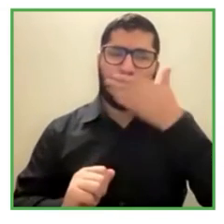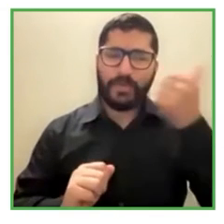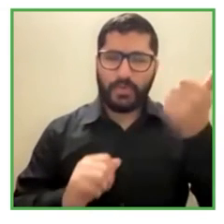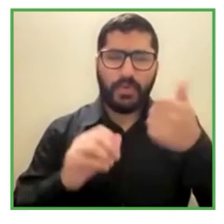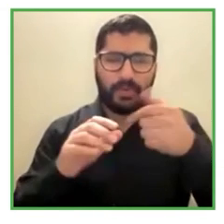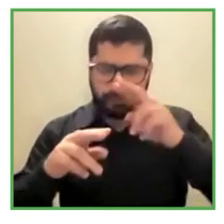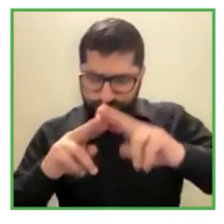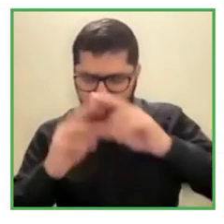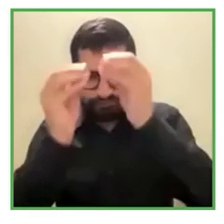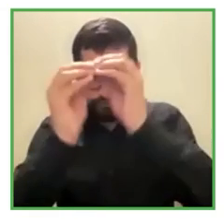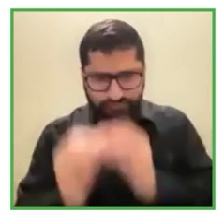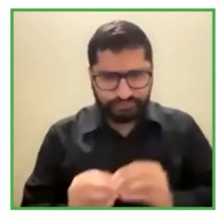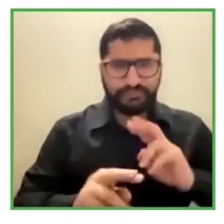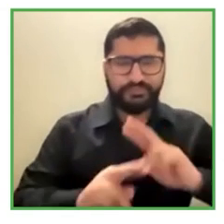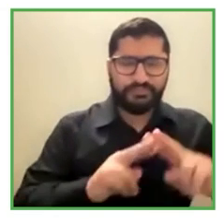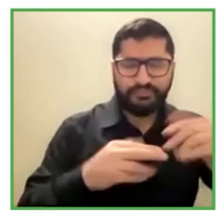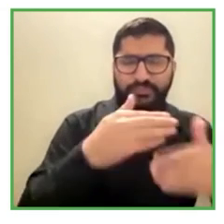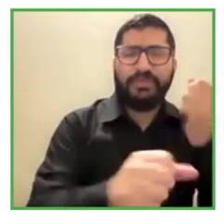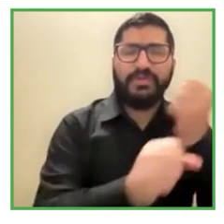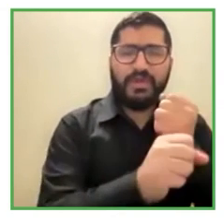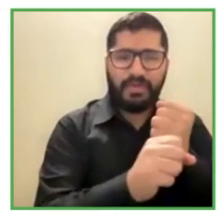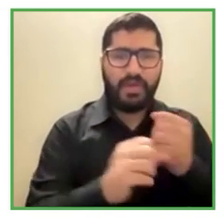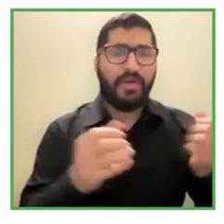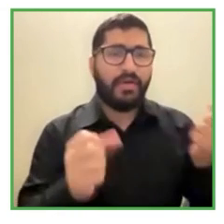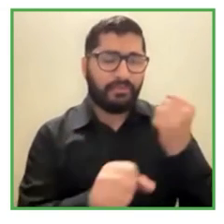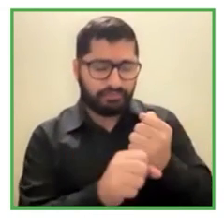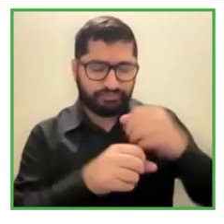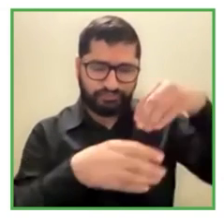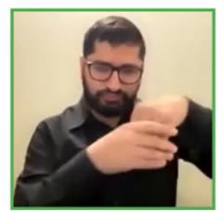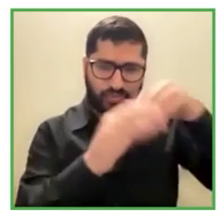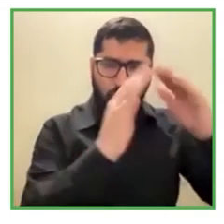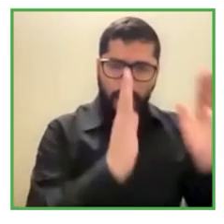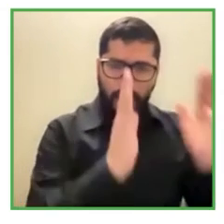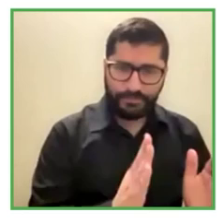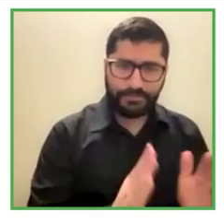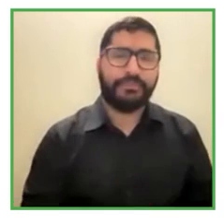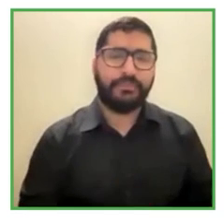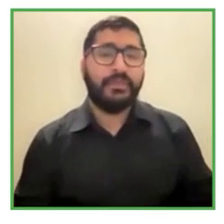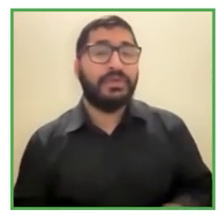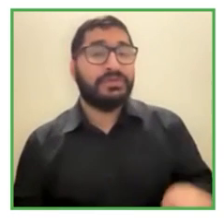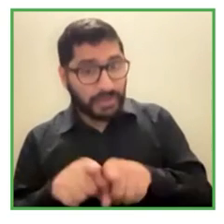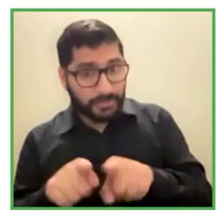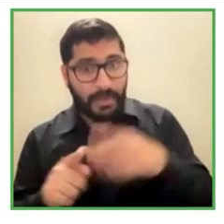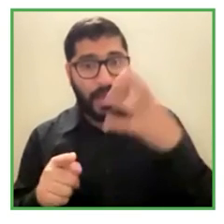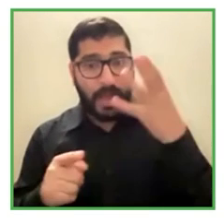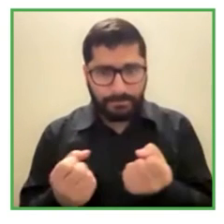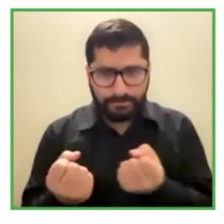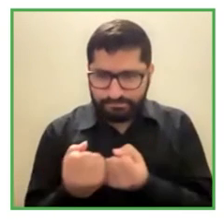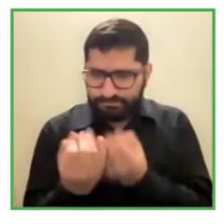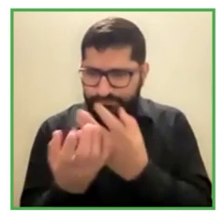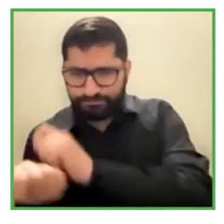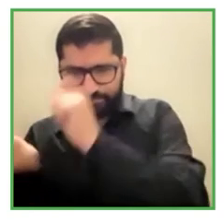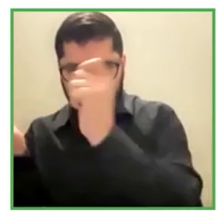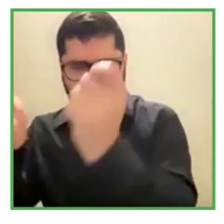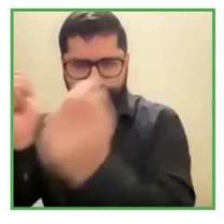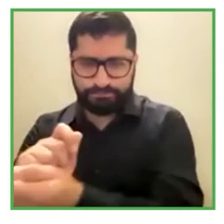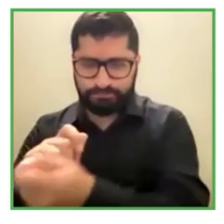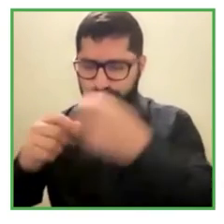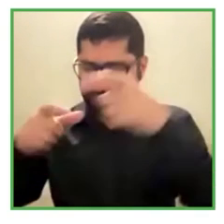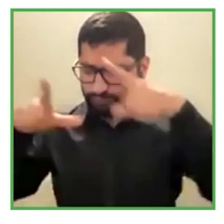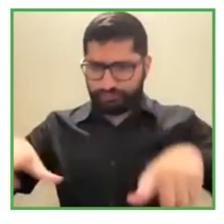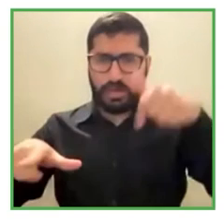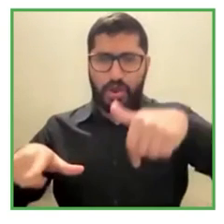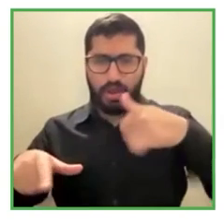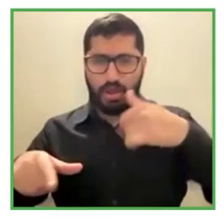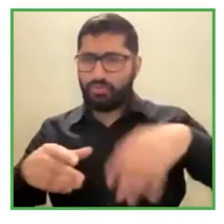desarrollar nuevas oportunidades en nuevas industrias que ahora están reemplazando a las industrias anteriores. Así que creo